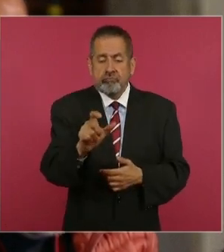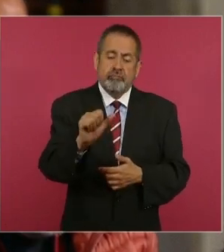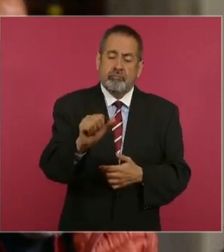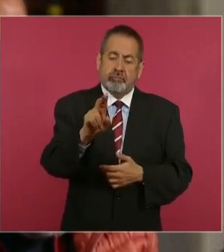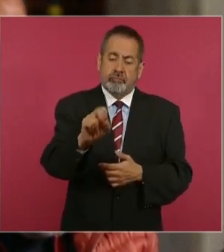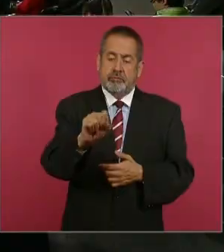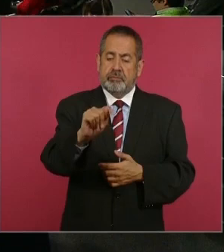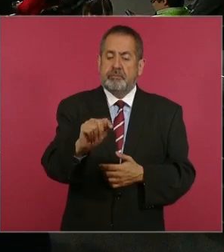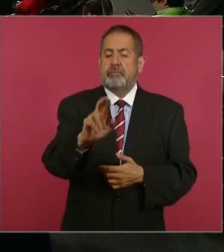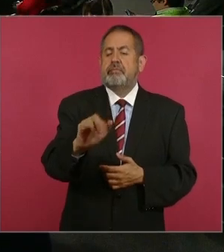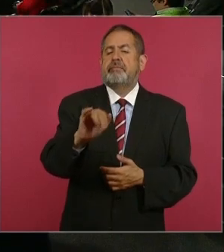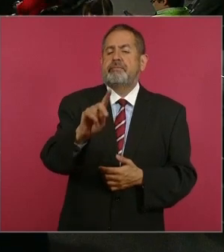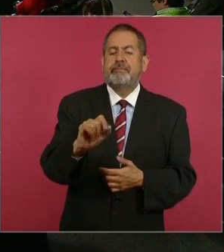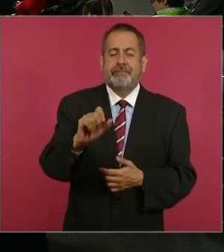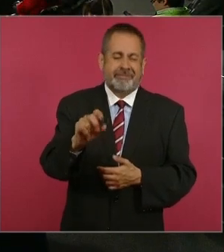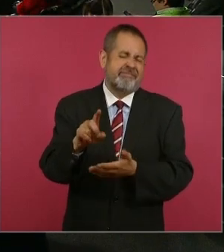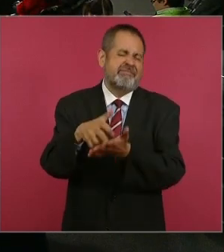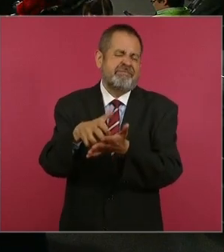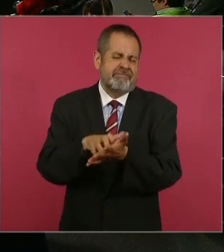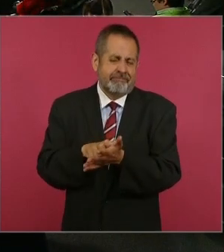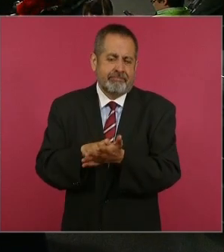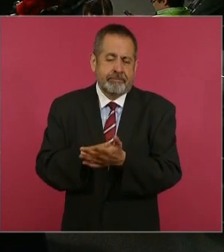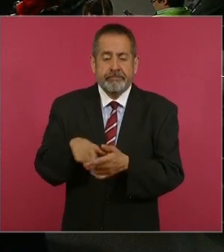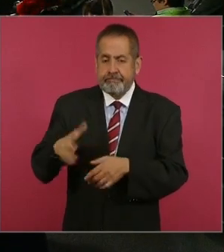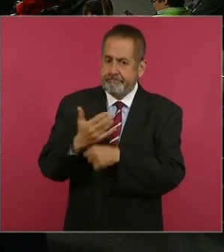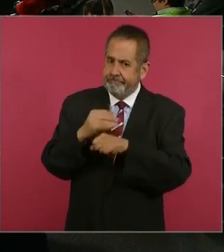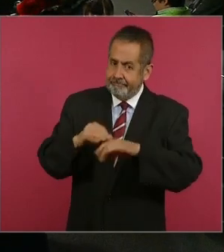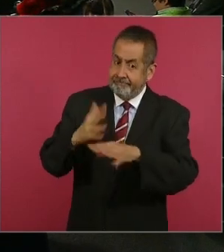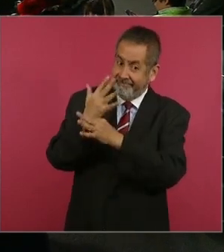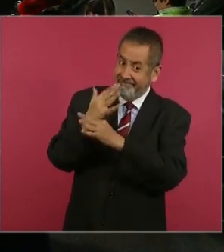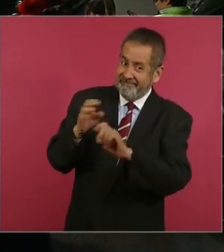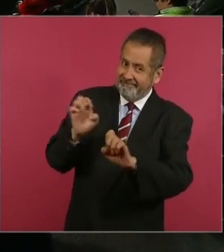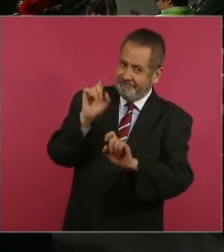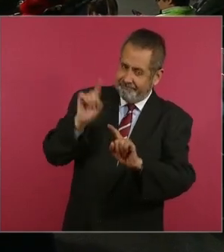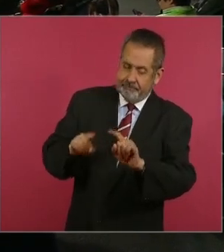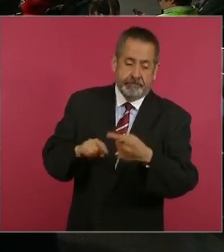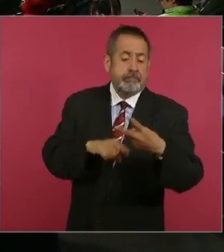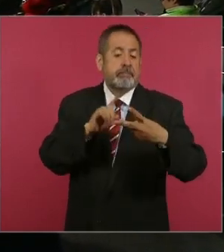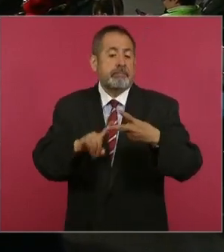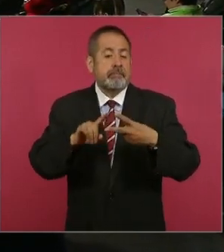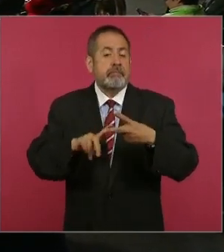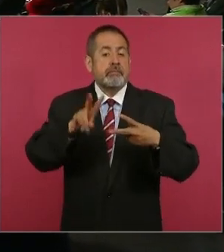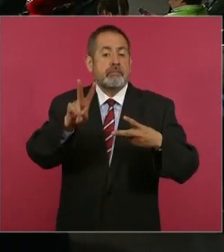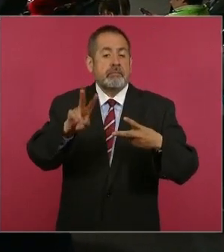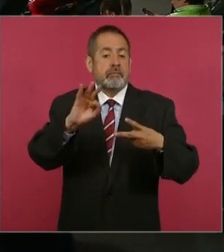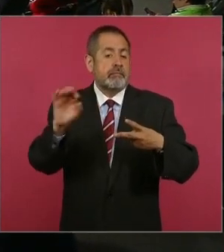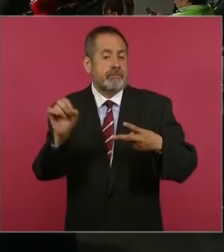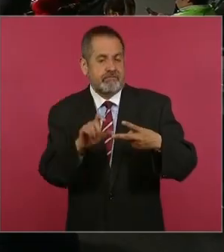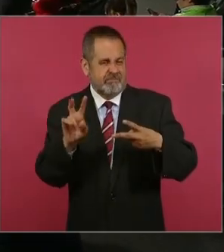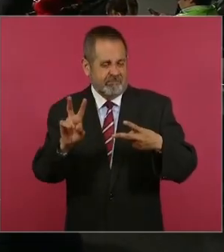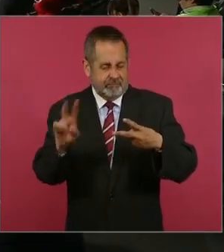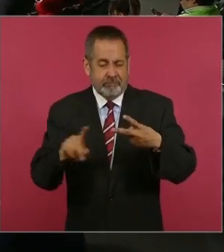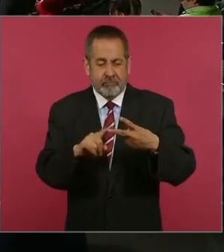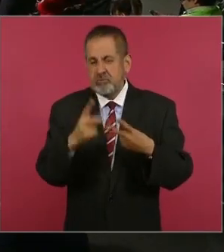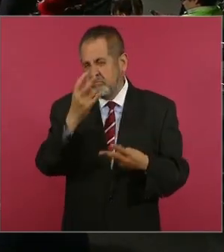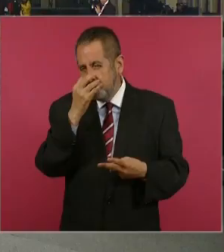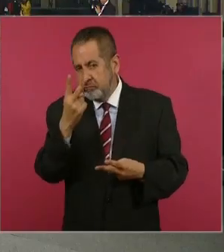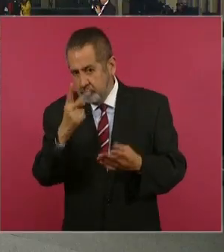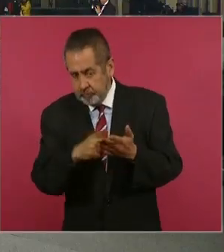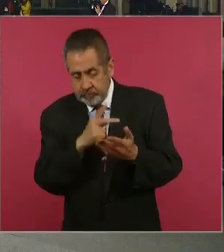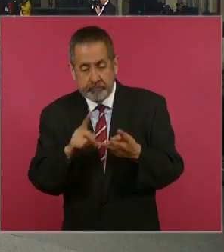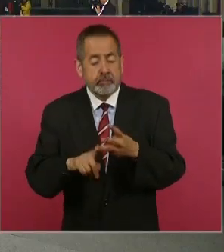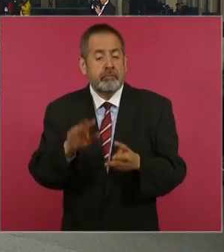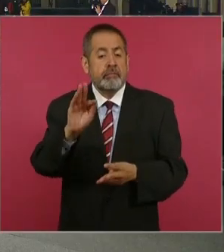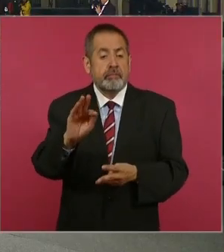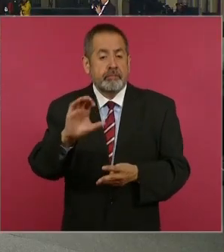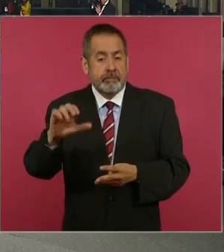sus discursos eh de informe de gobierno reitero Vicente Fox solamente en dos ocasiones Felipe